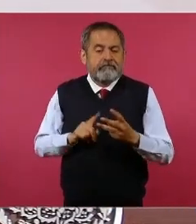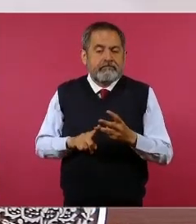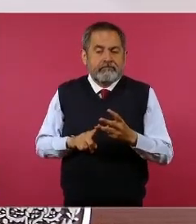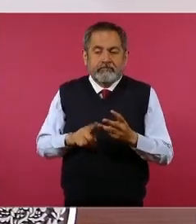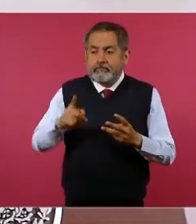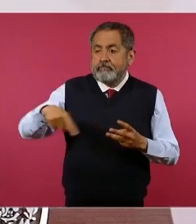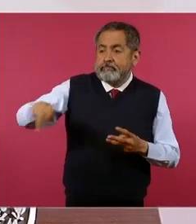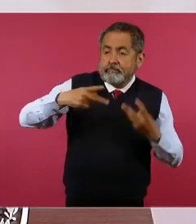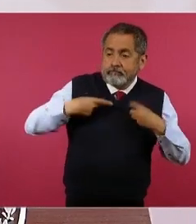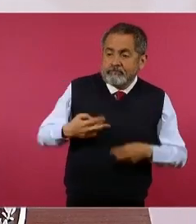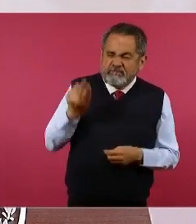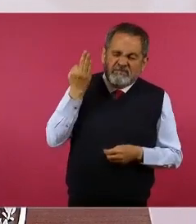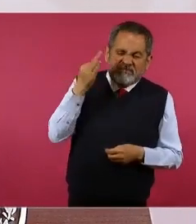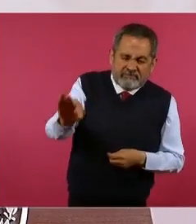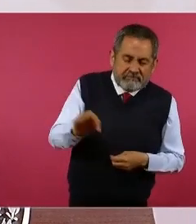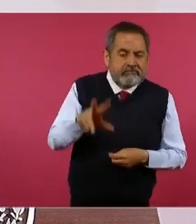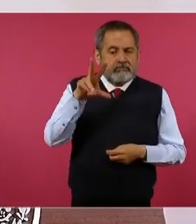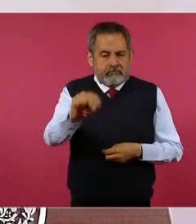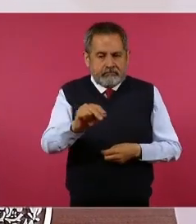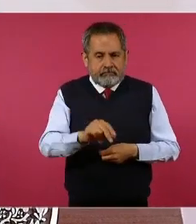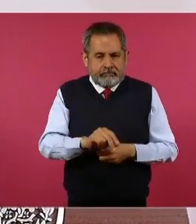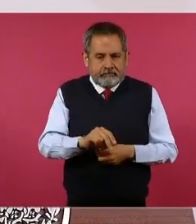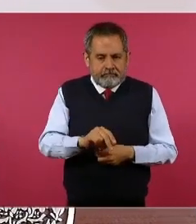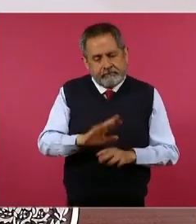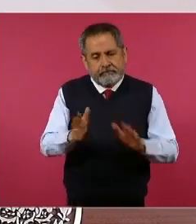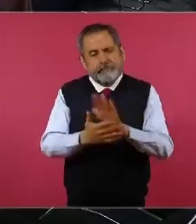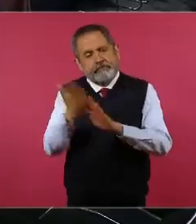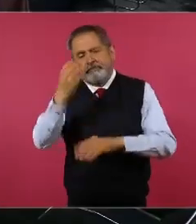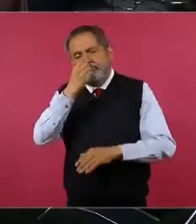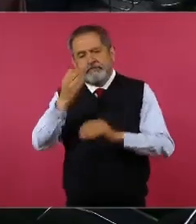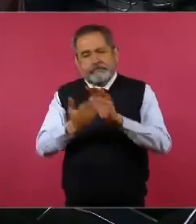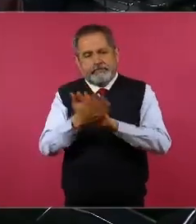y no traicionar al pueblo. Y vámonos a desayunar.